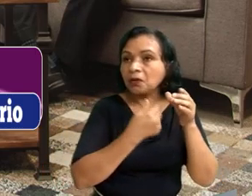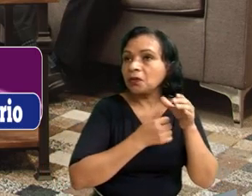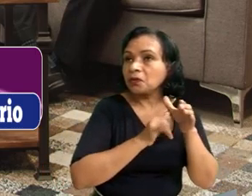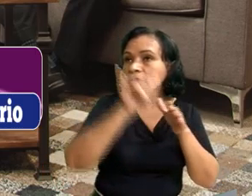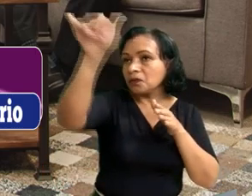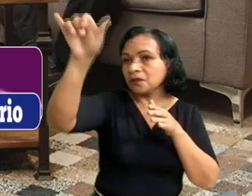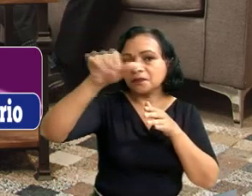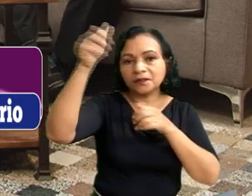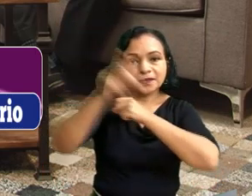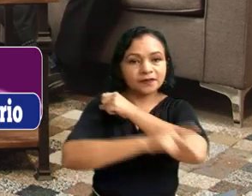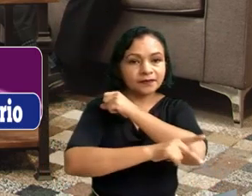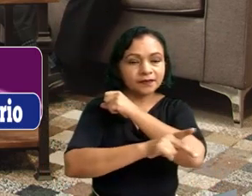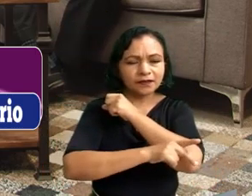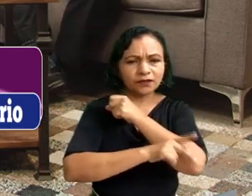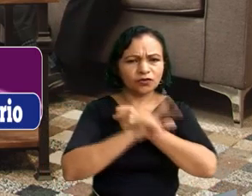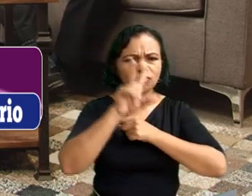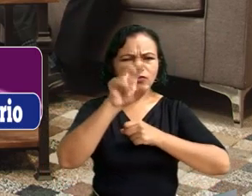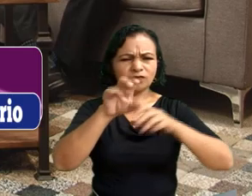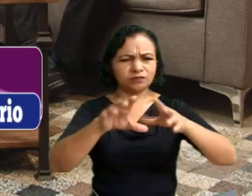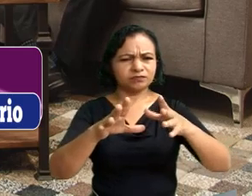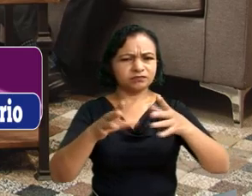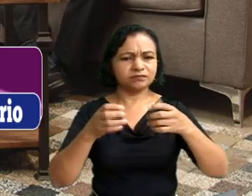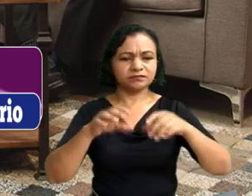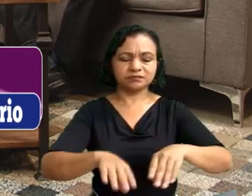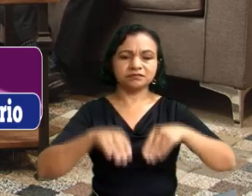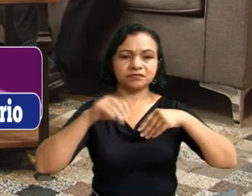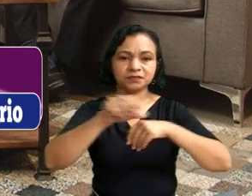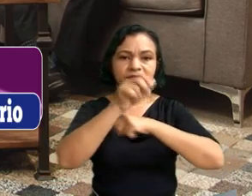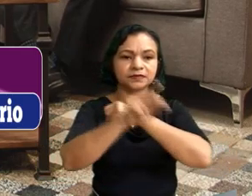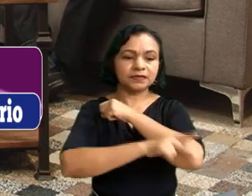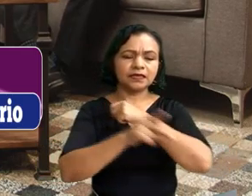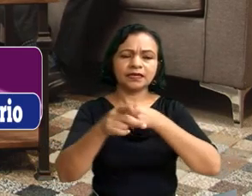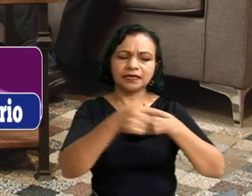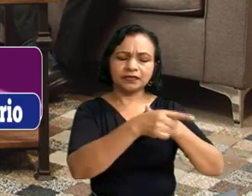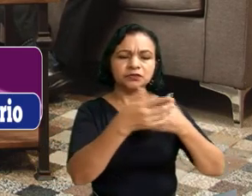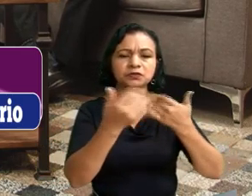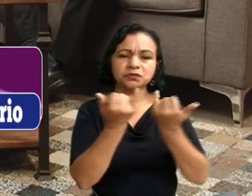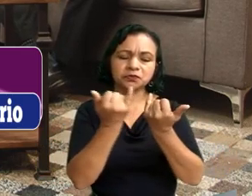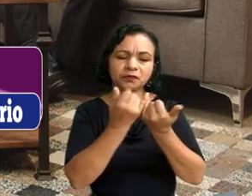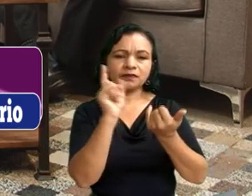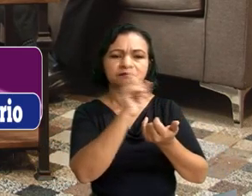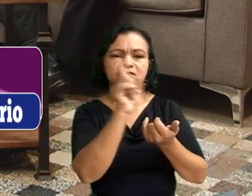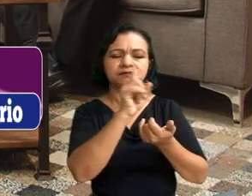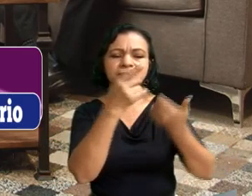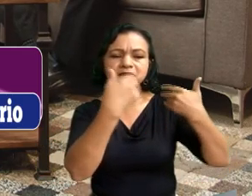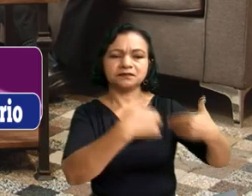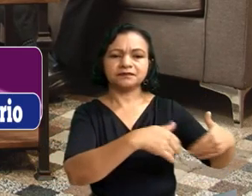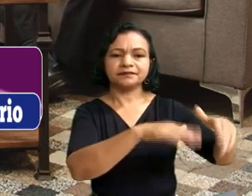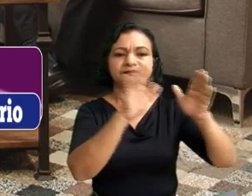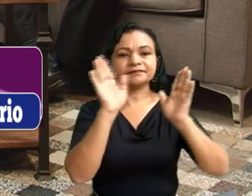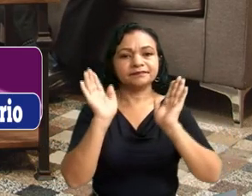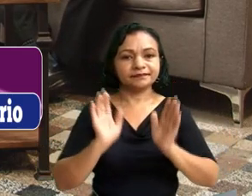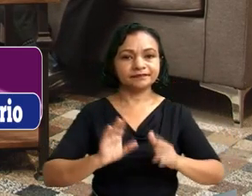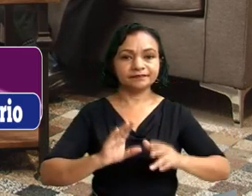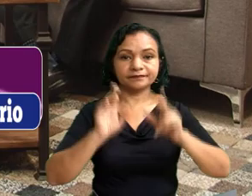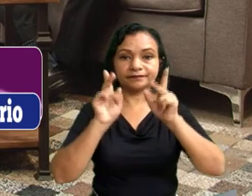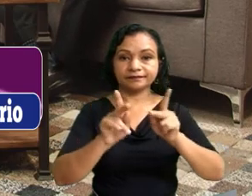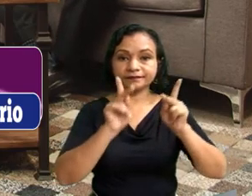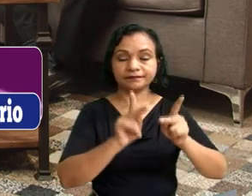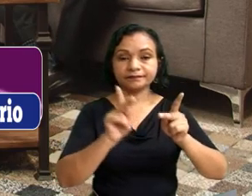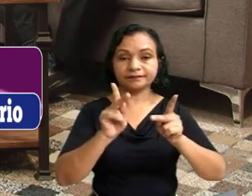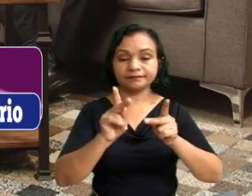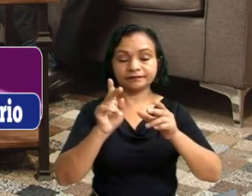o en rebeldía o fuera del país esos son beneficiados por la ley del día los que había sido